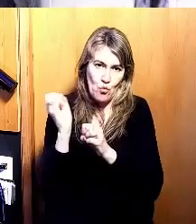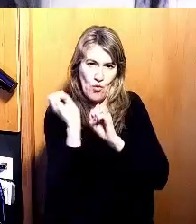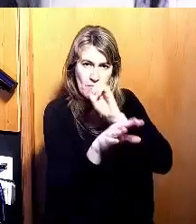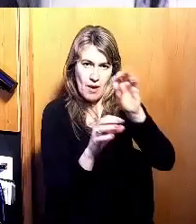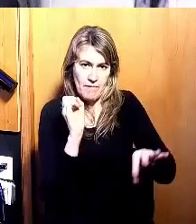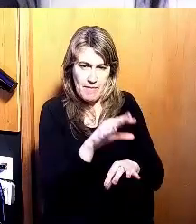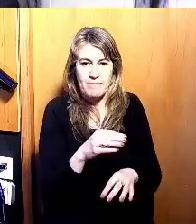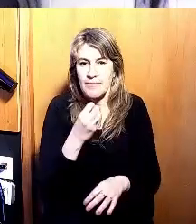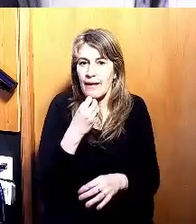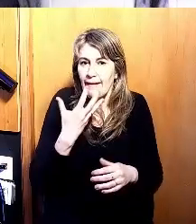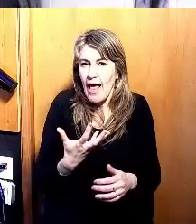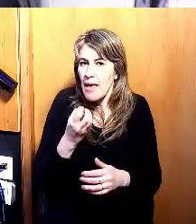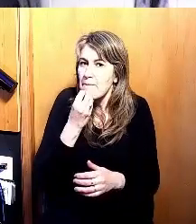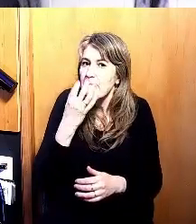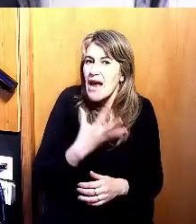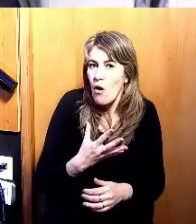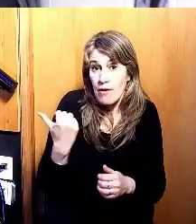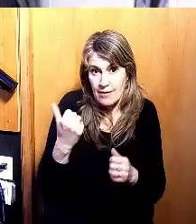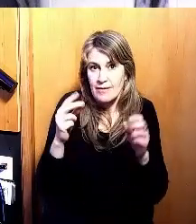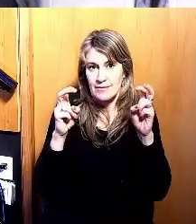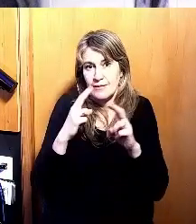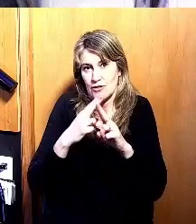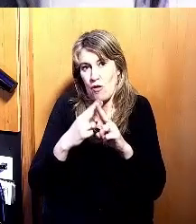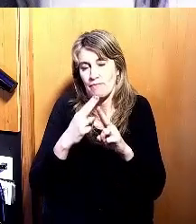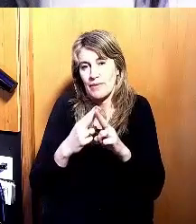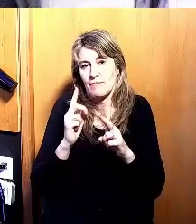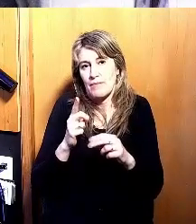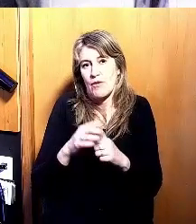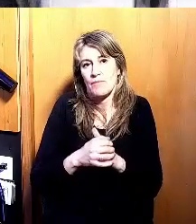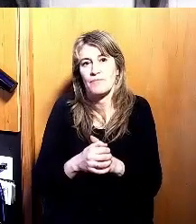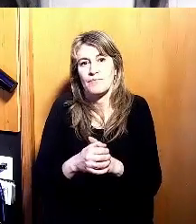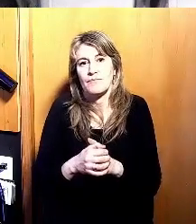intentando mejorar a través de este programa y otros.